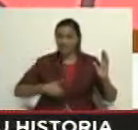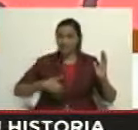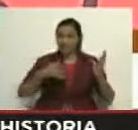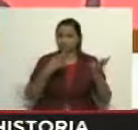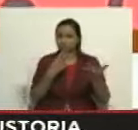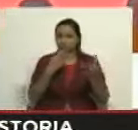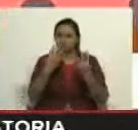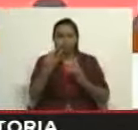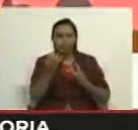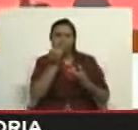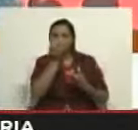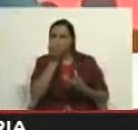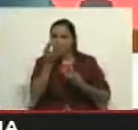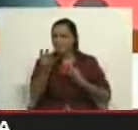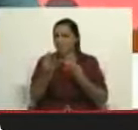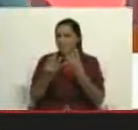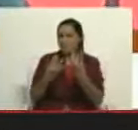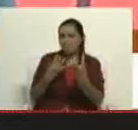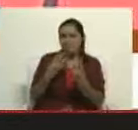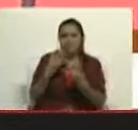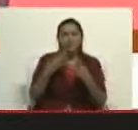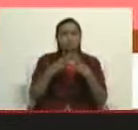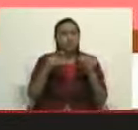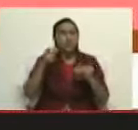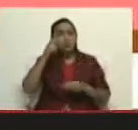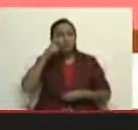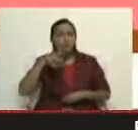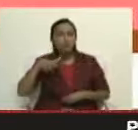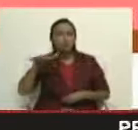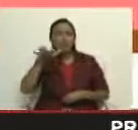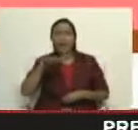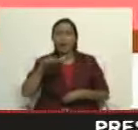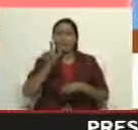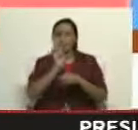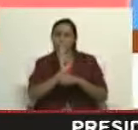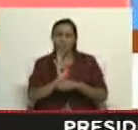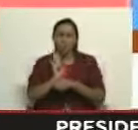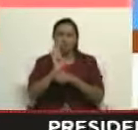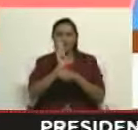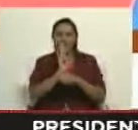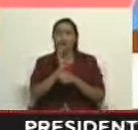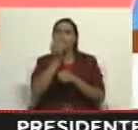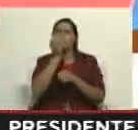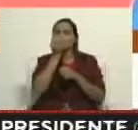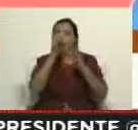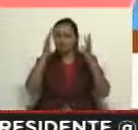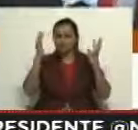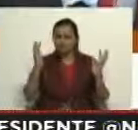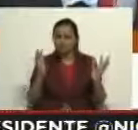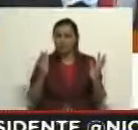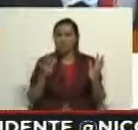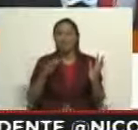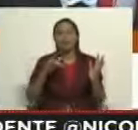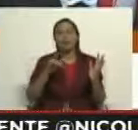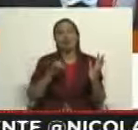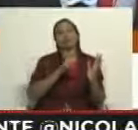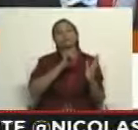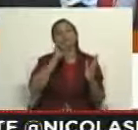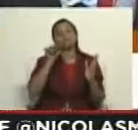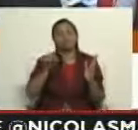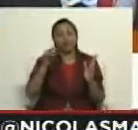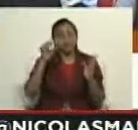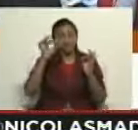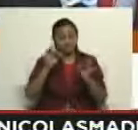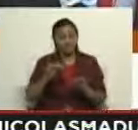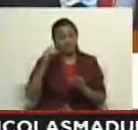momento, todos como uno solo para proteger el Palacio de Miraflores. Llegó el día 11.